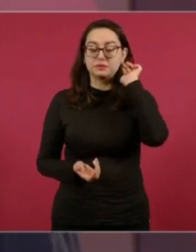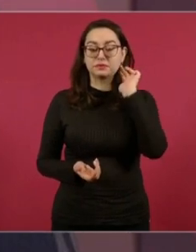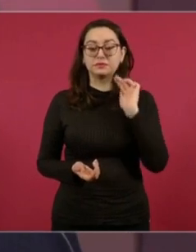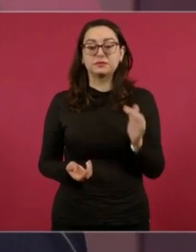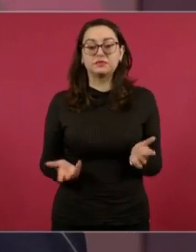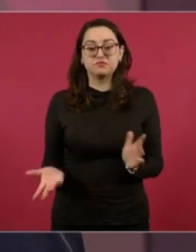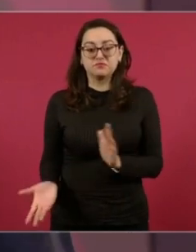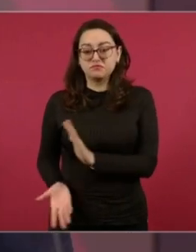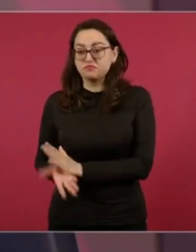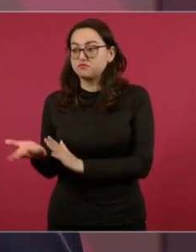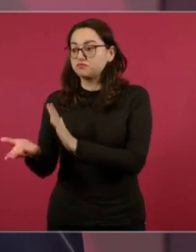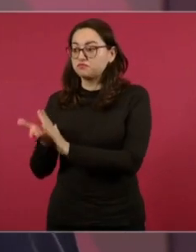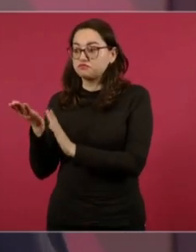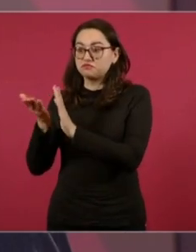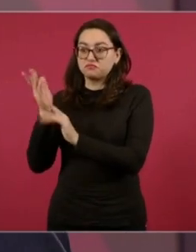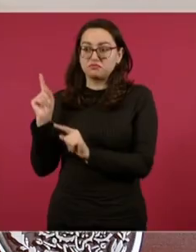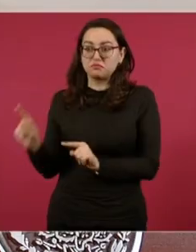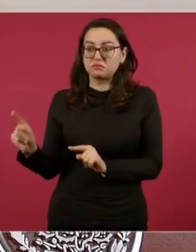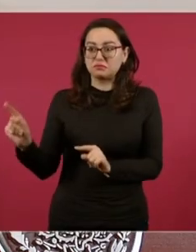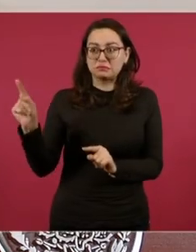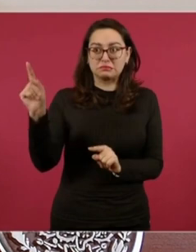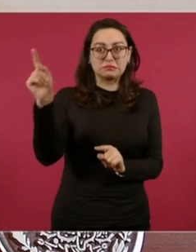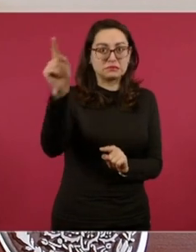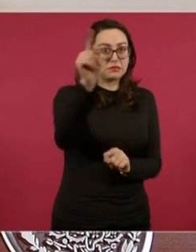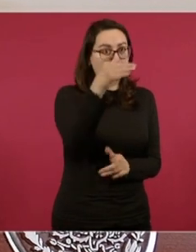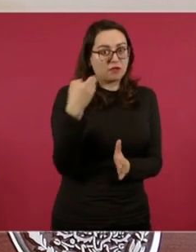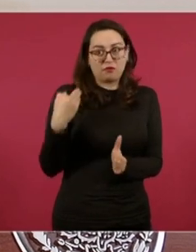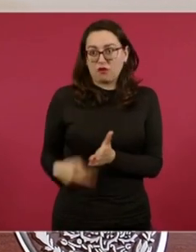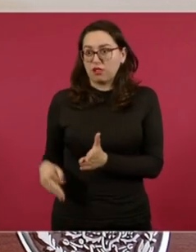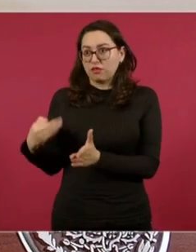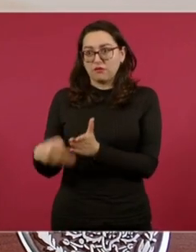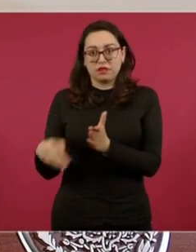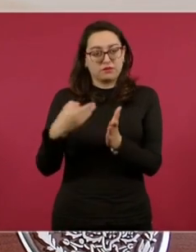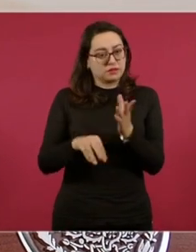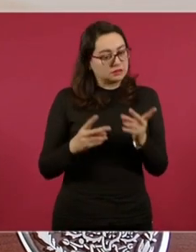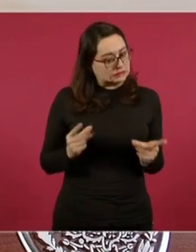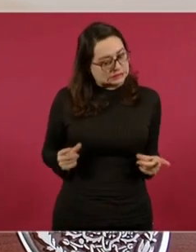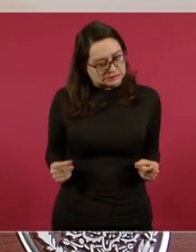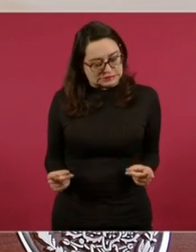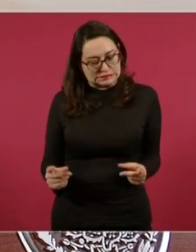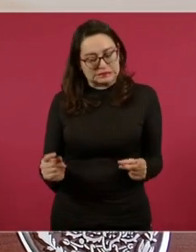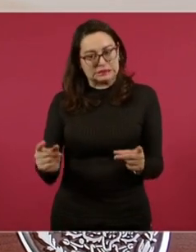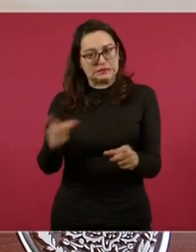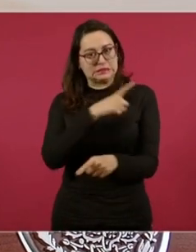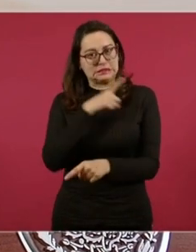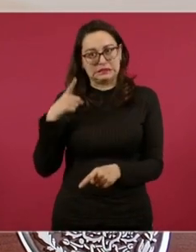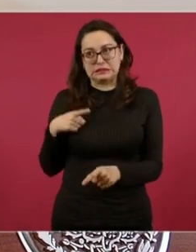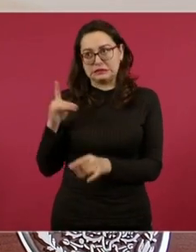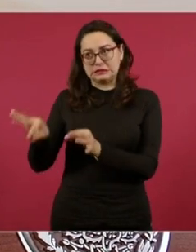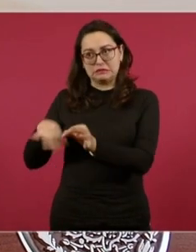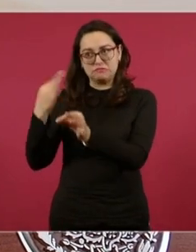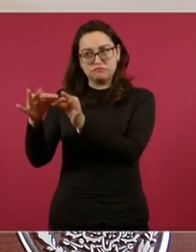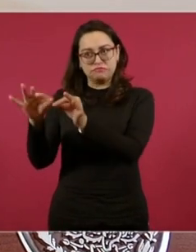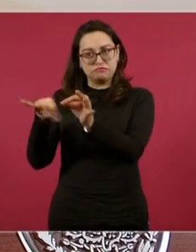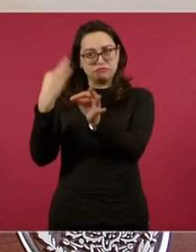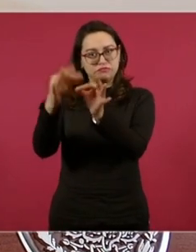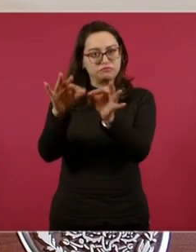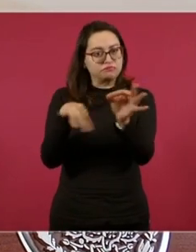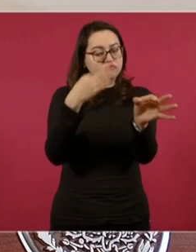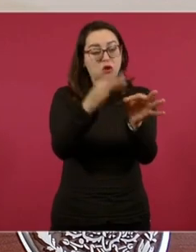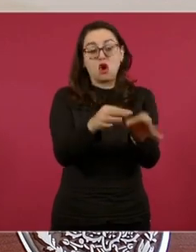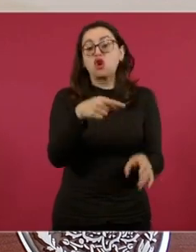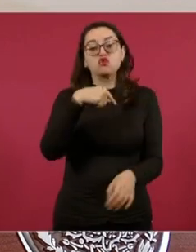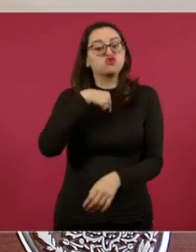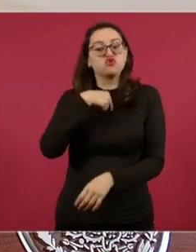terminando obras, porque no queremos dejar obras en proceso, inconclusas. Y no solo